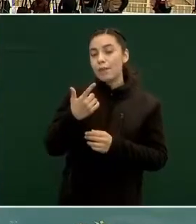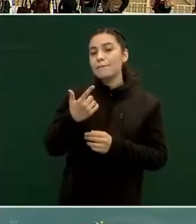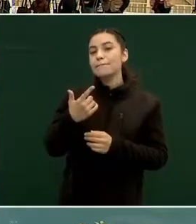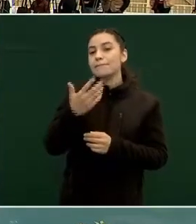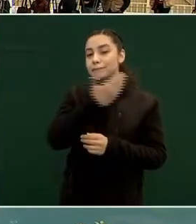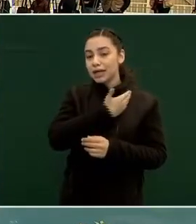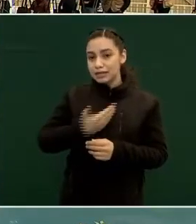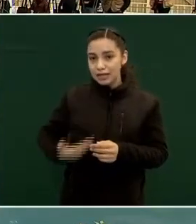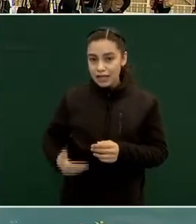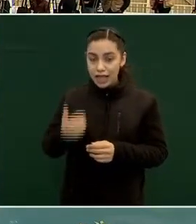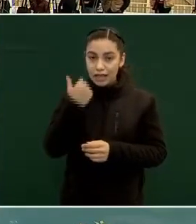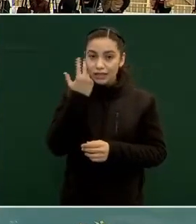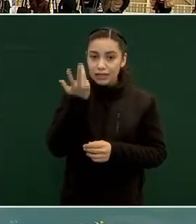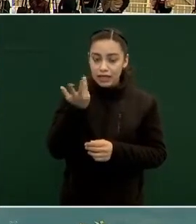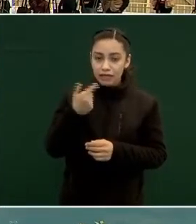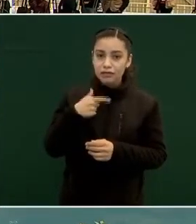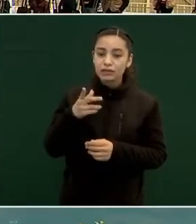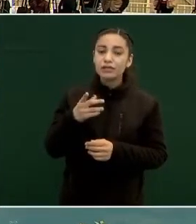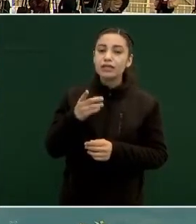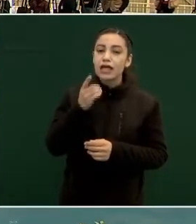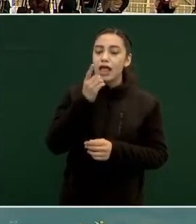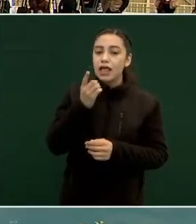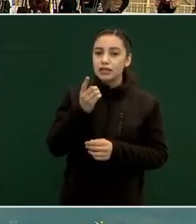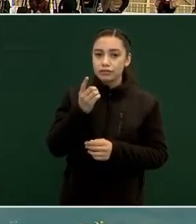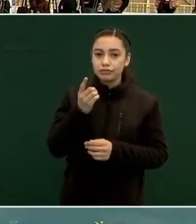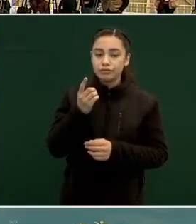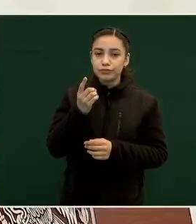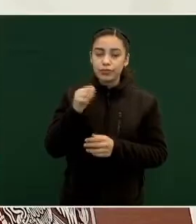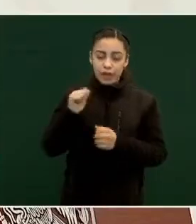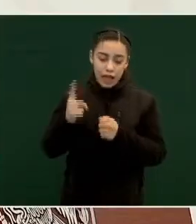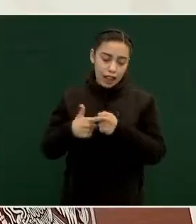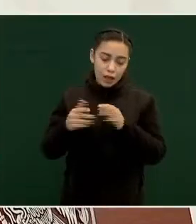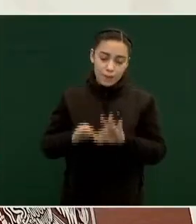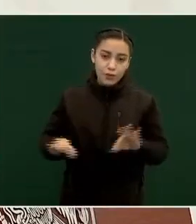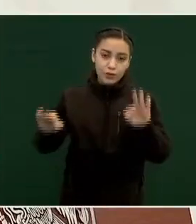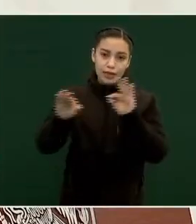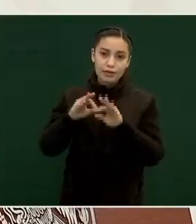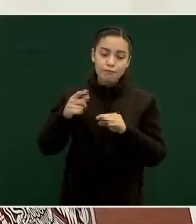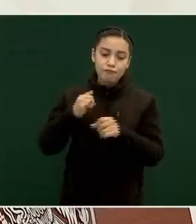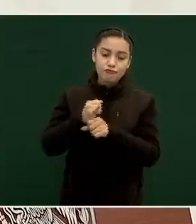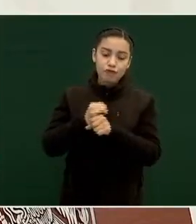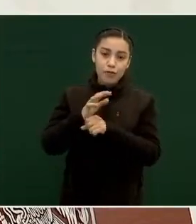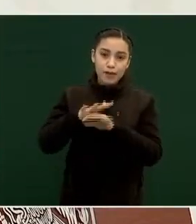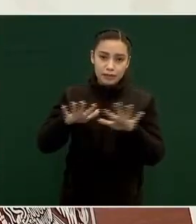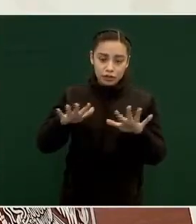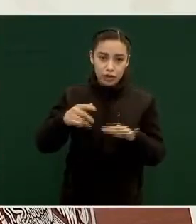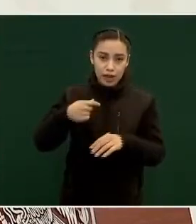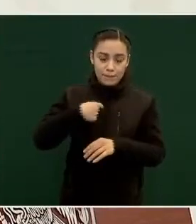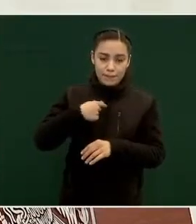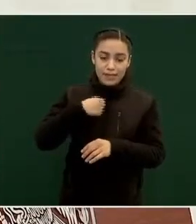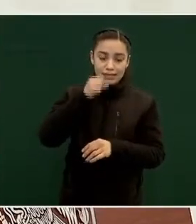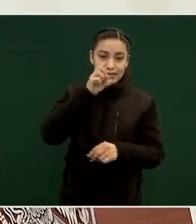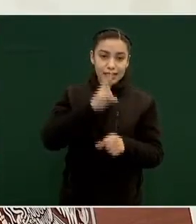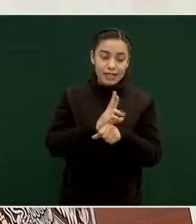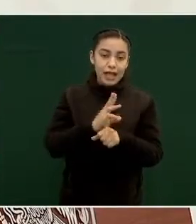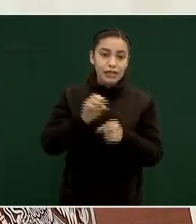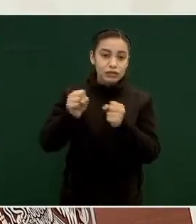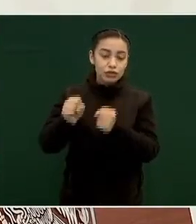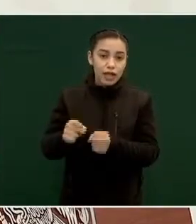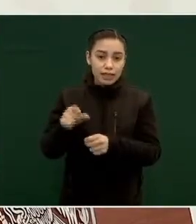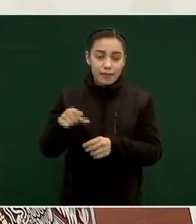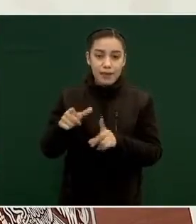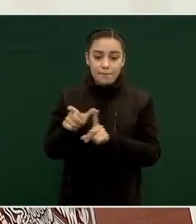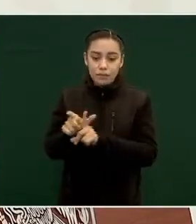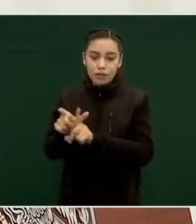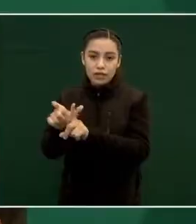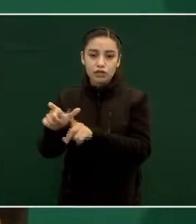de la que fui informado por la Secretaria de Seguridad y Protección Ciudadana, la autorización